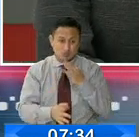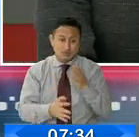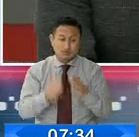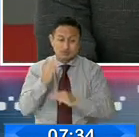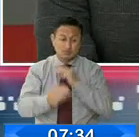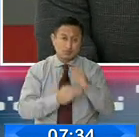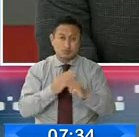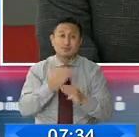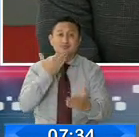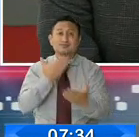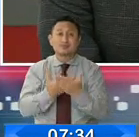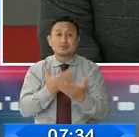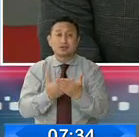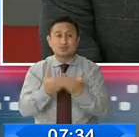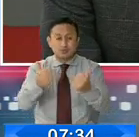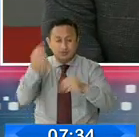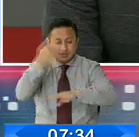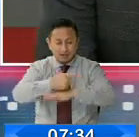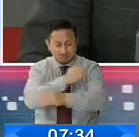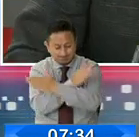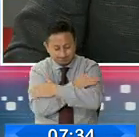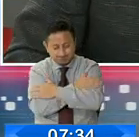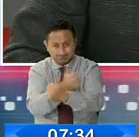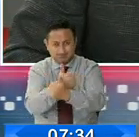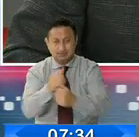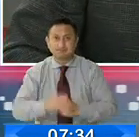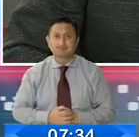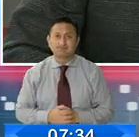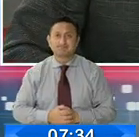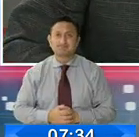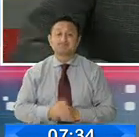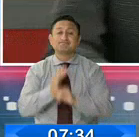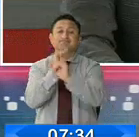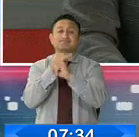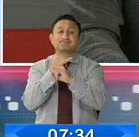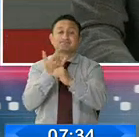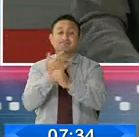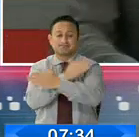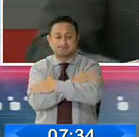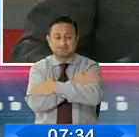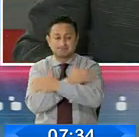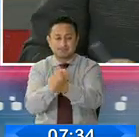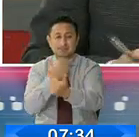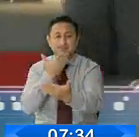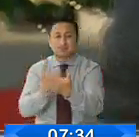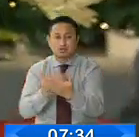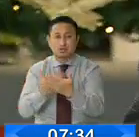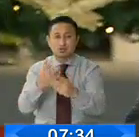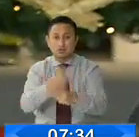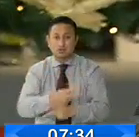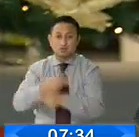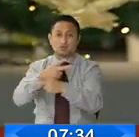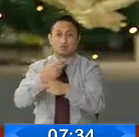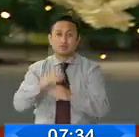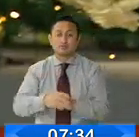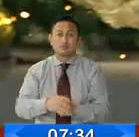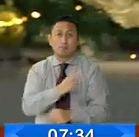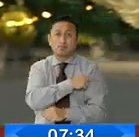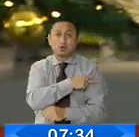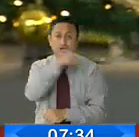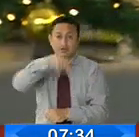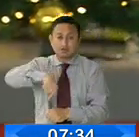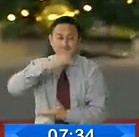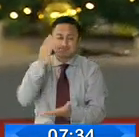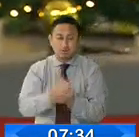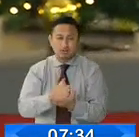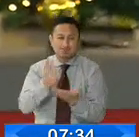mundo. Gracias, Roberto. Un buen día. Un abrazo. Buen día. Un abrazo también para el ingeniero Cabrera, el vocal del Consejo Electoral. Aquí hacemos una